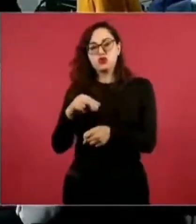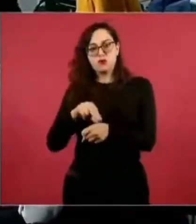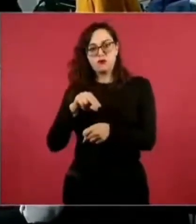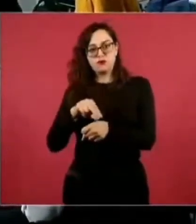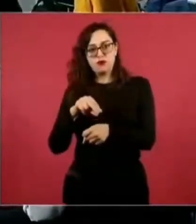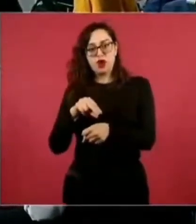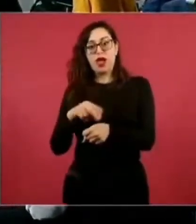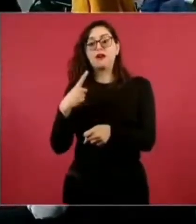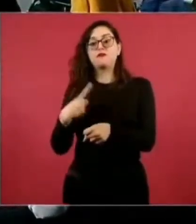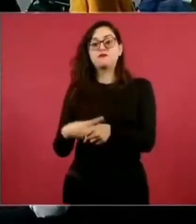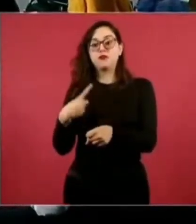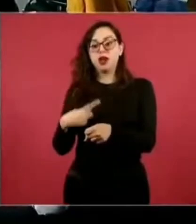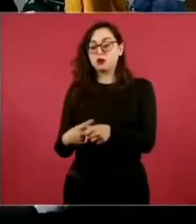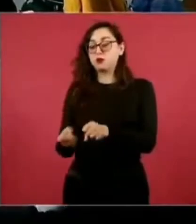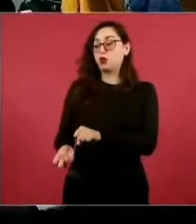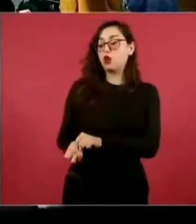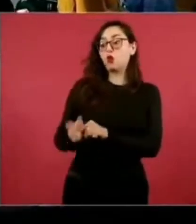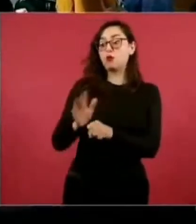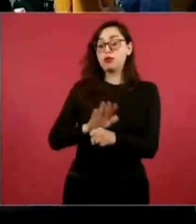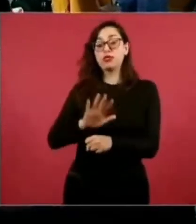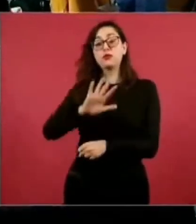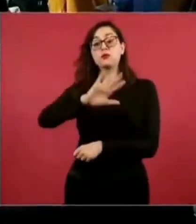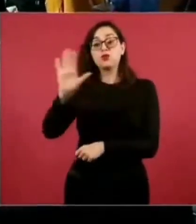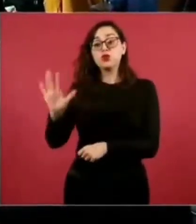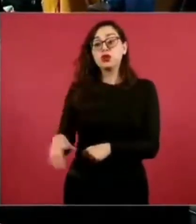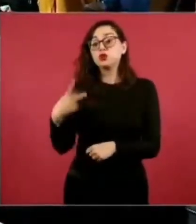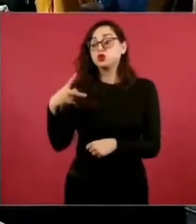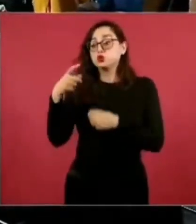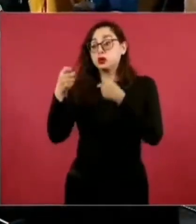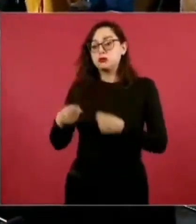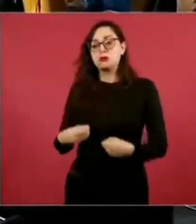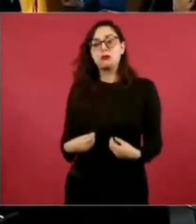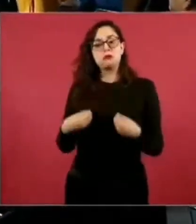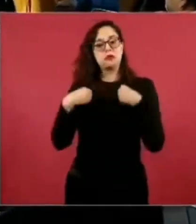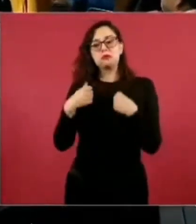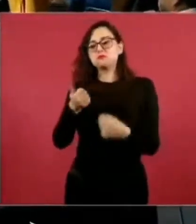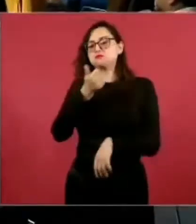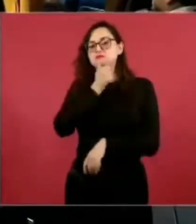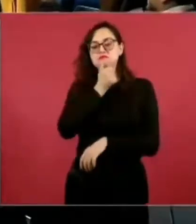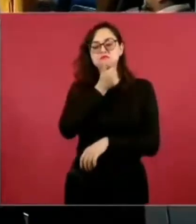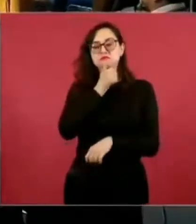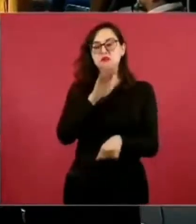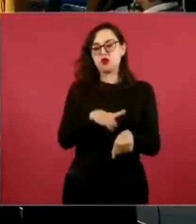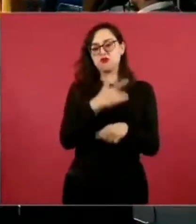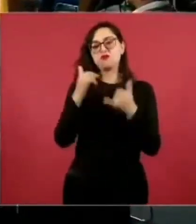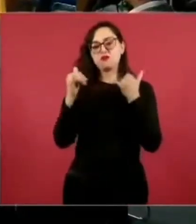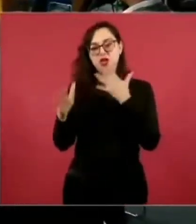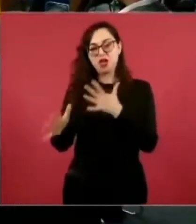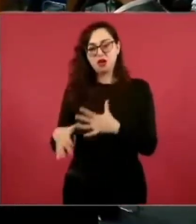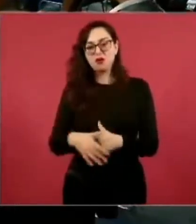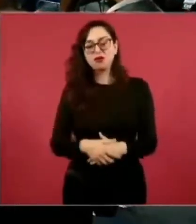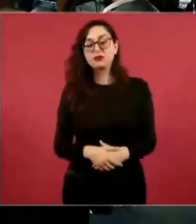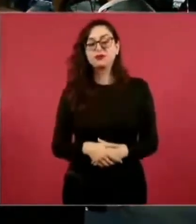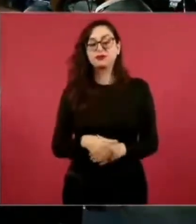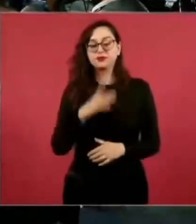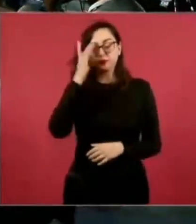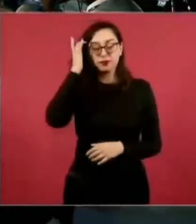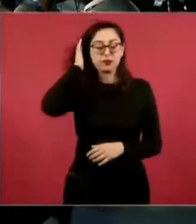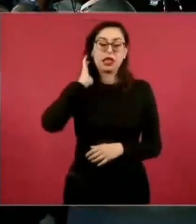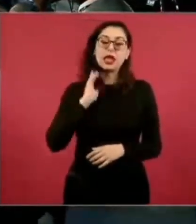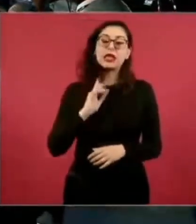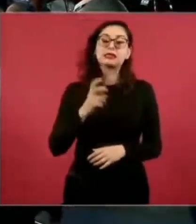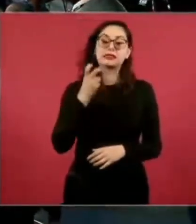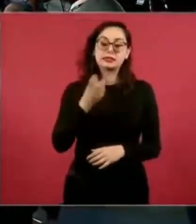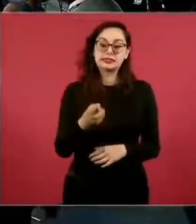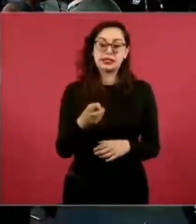todavía no le pagan su seguro de vida. Y esta Consultoría Internacional de Seguros y Fianzas